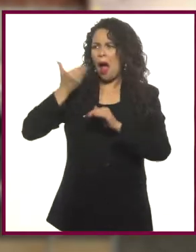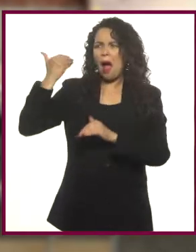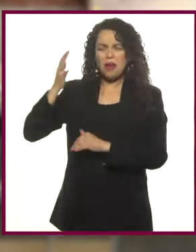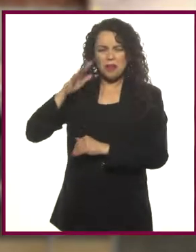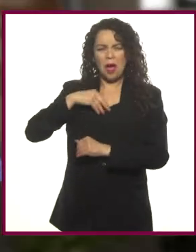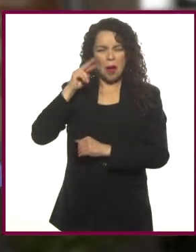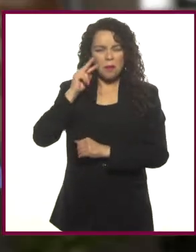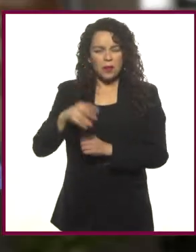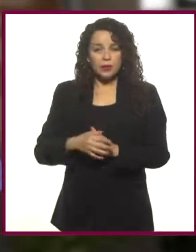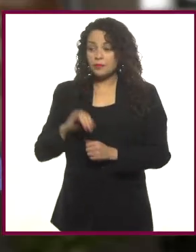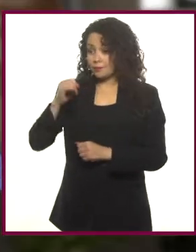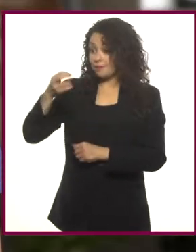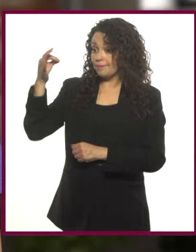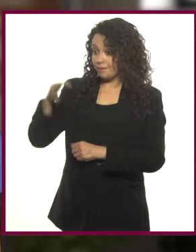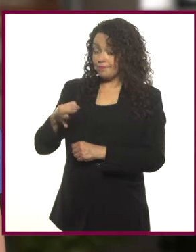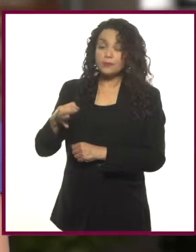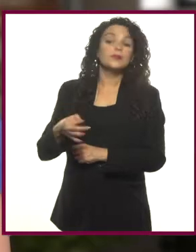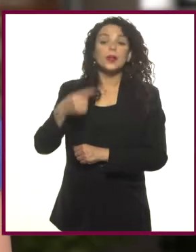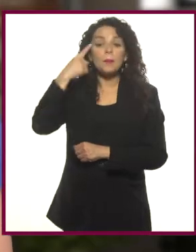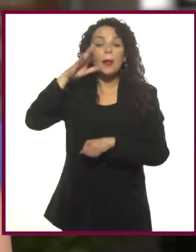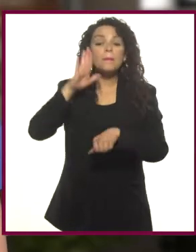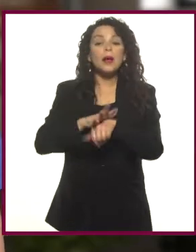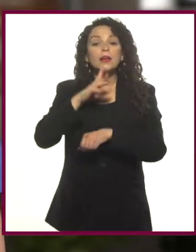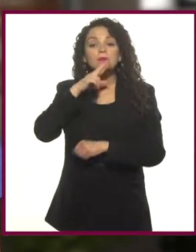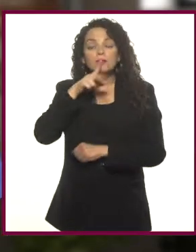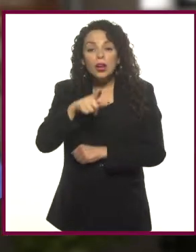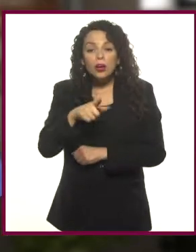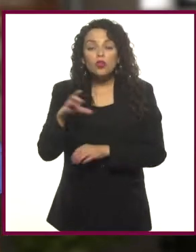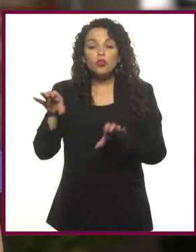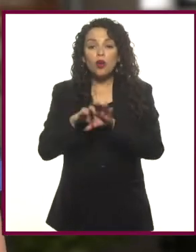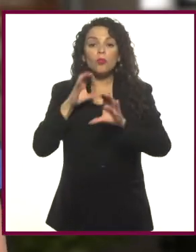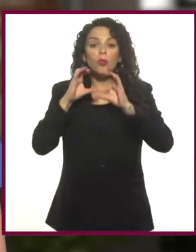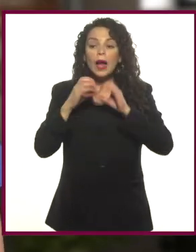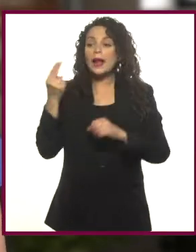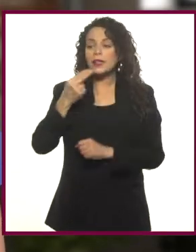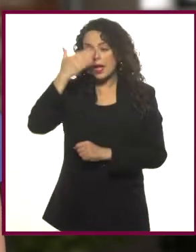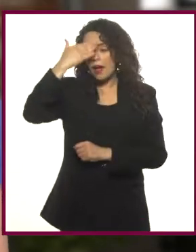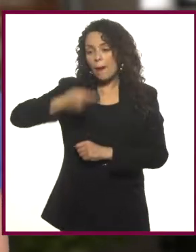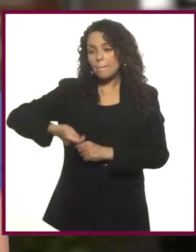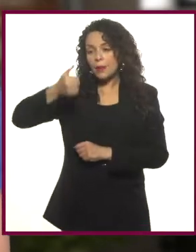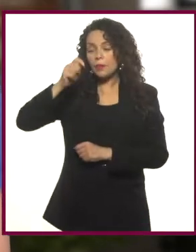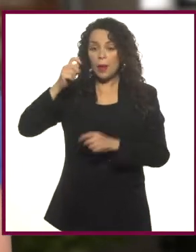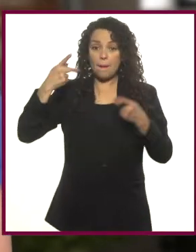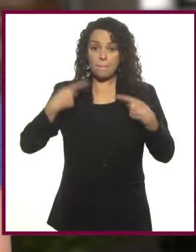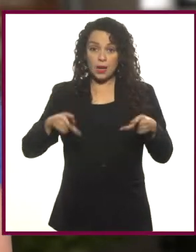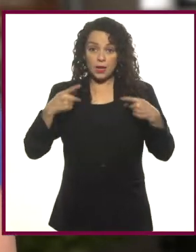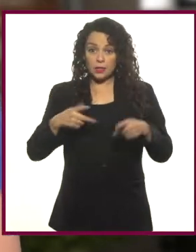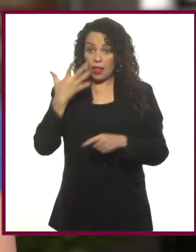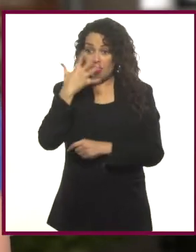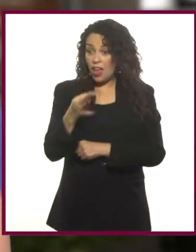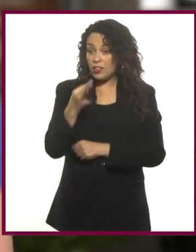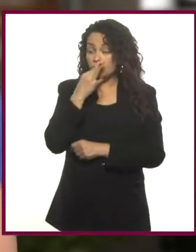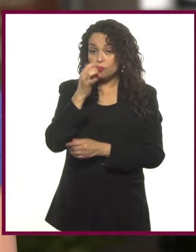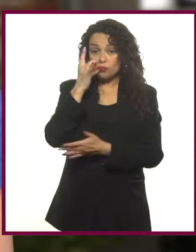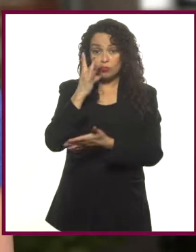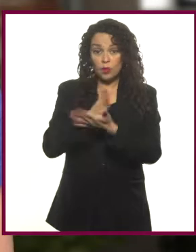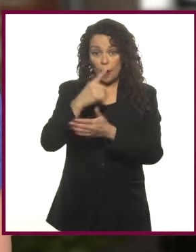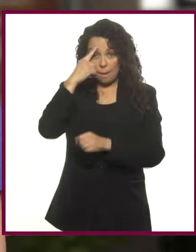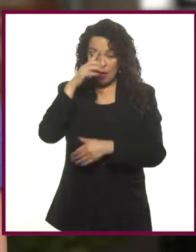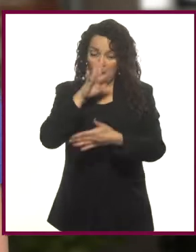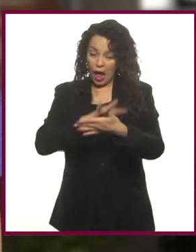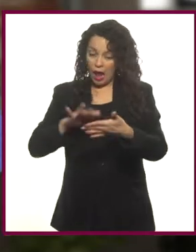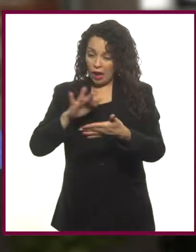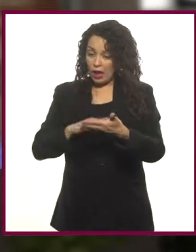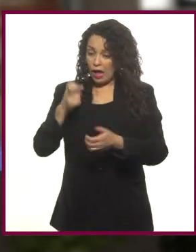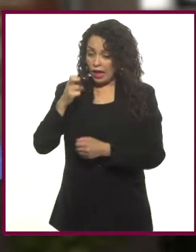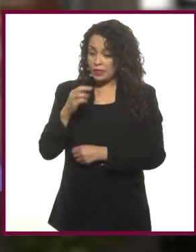días. Exacto. Y para comunicar eso de manera eficiente, lo primero que tenemos que saber es que la gente no va a dedicar 10 minutos